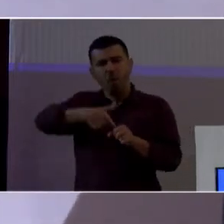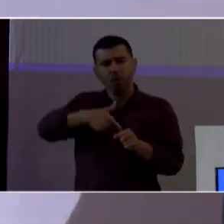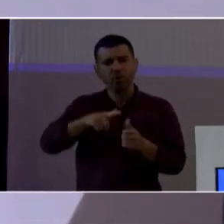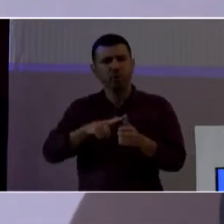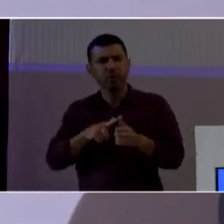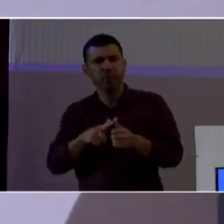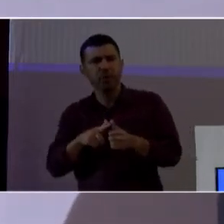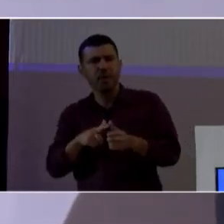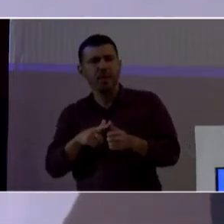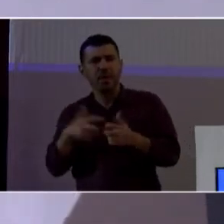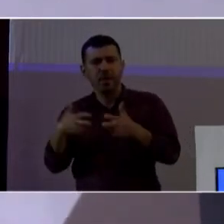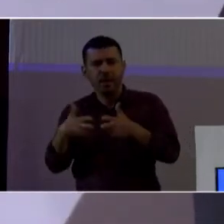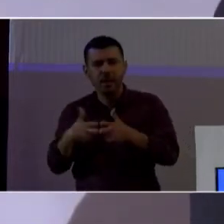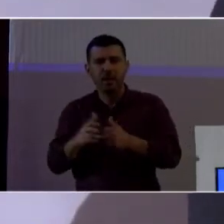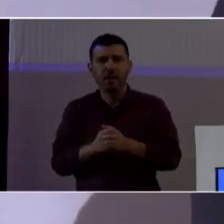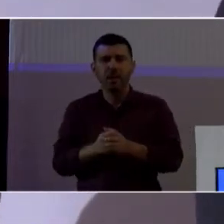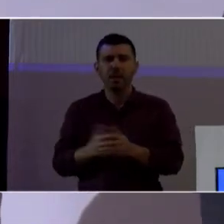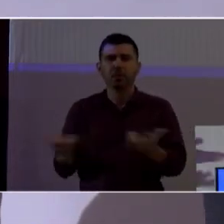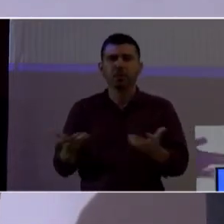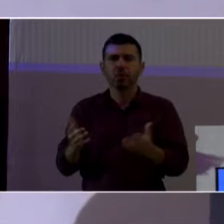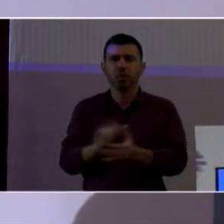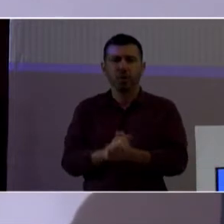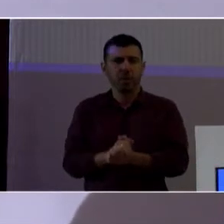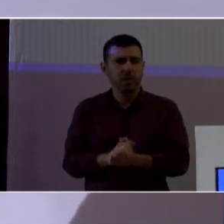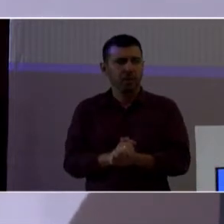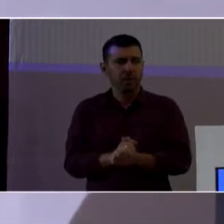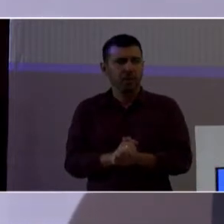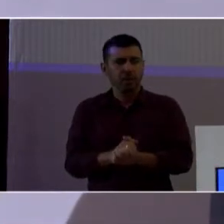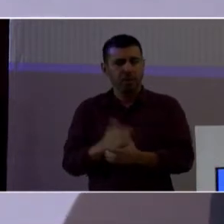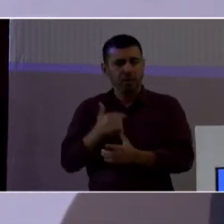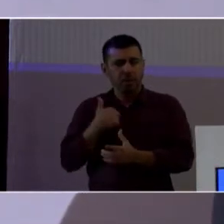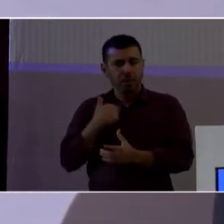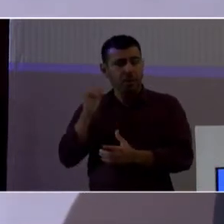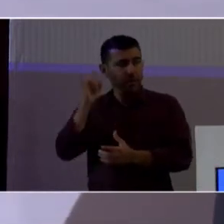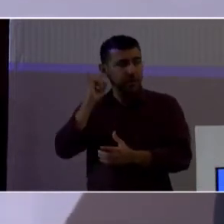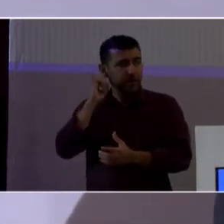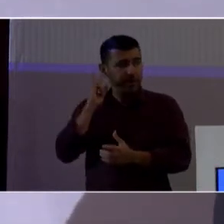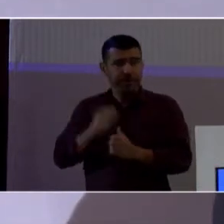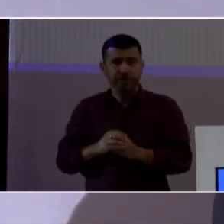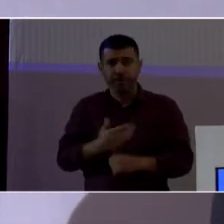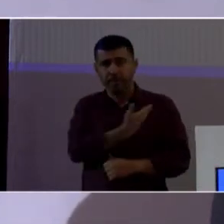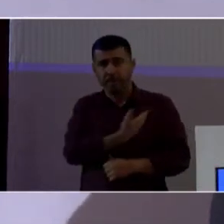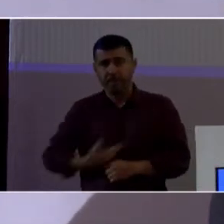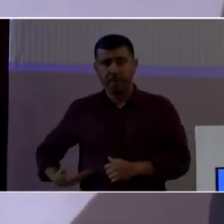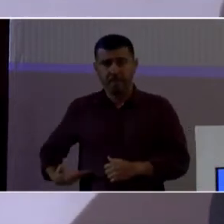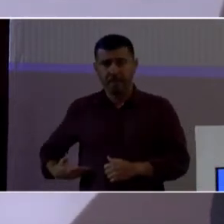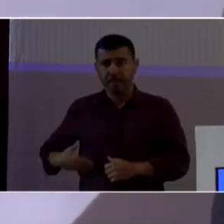hubiera lugar. Y escuchaba al señor presidente de la ANDI